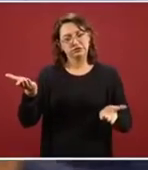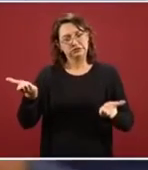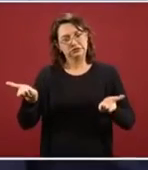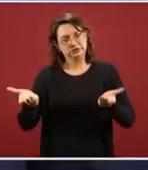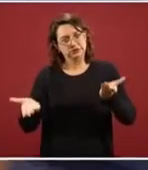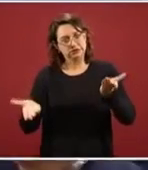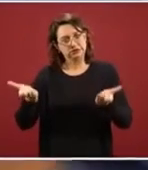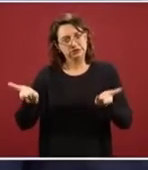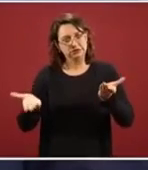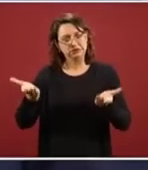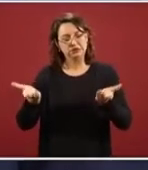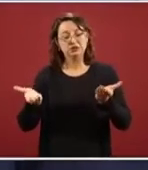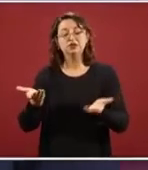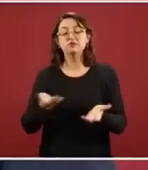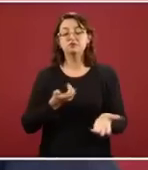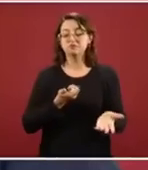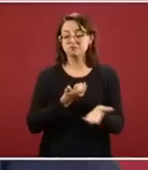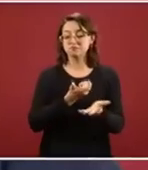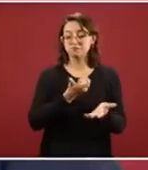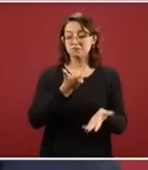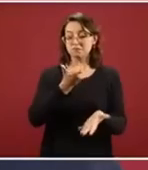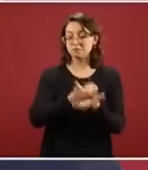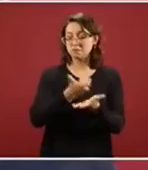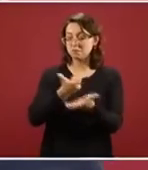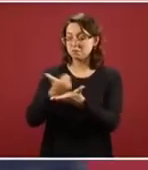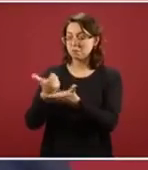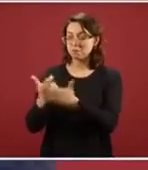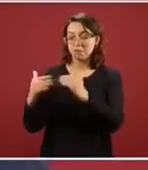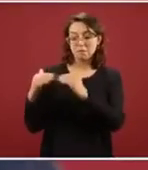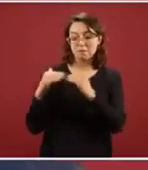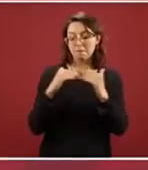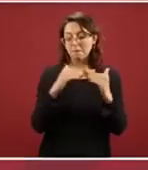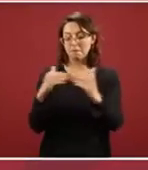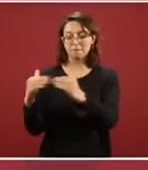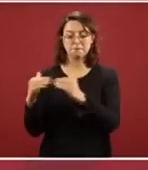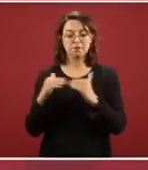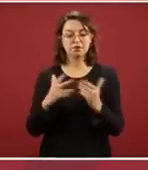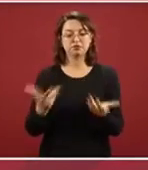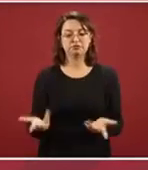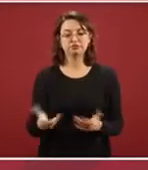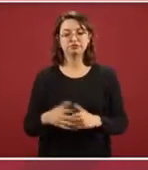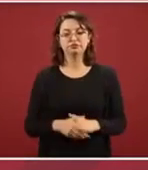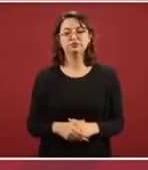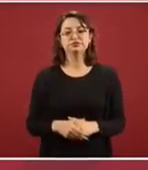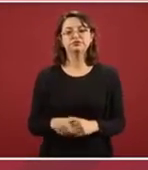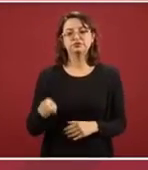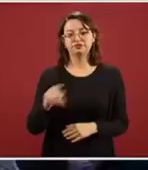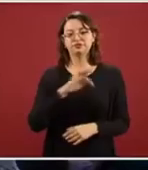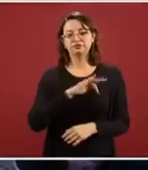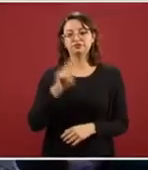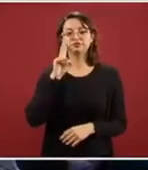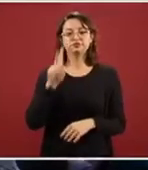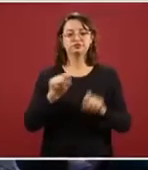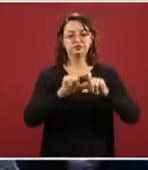para garantizar precios. Si ustedes ven la tabla de precios,